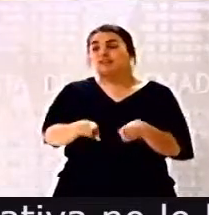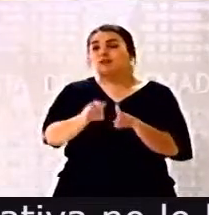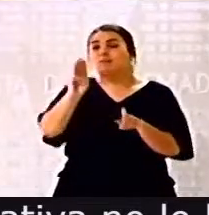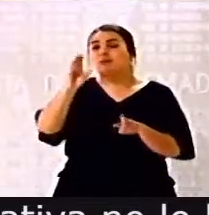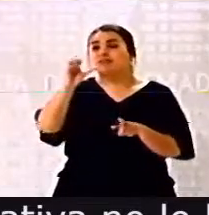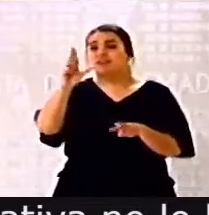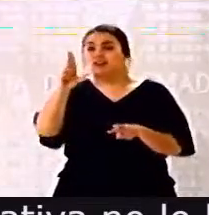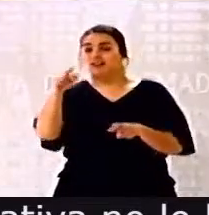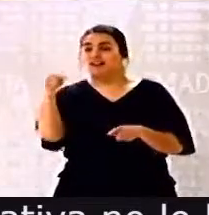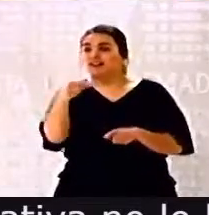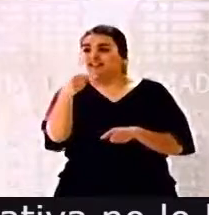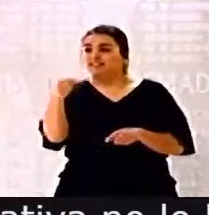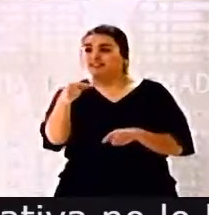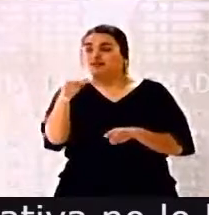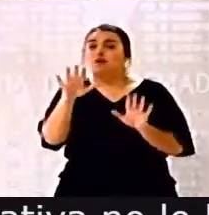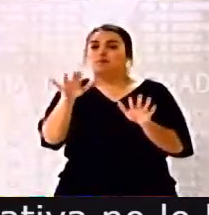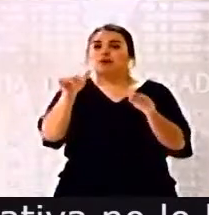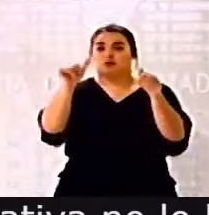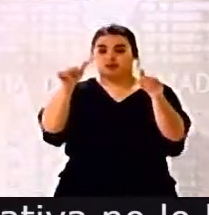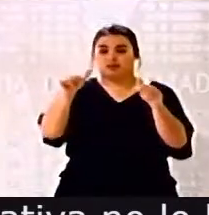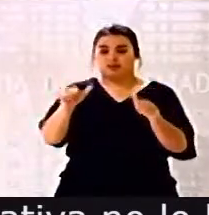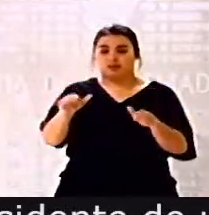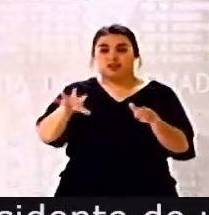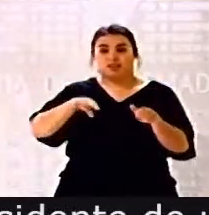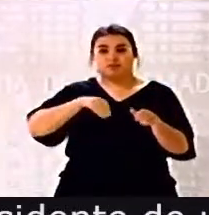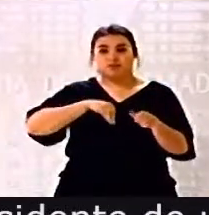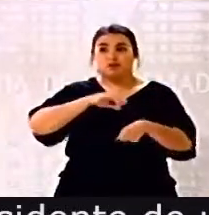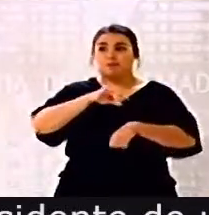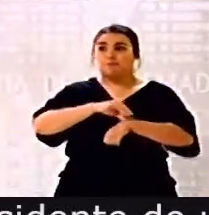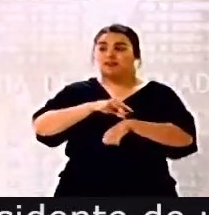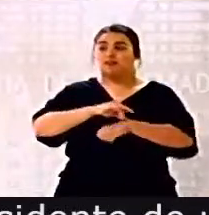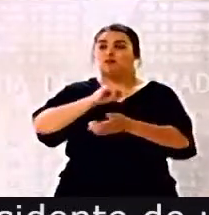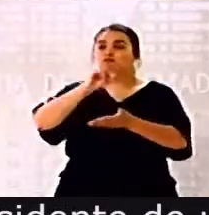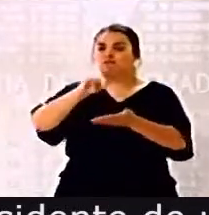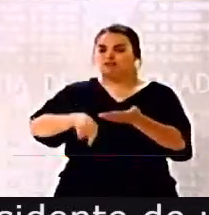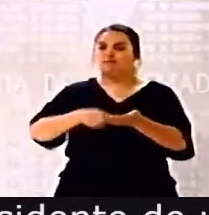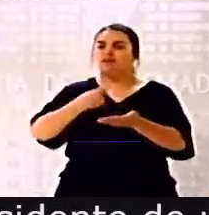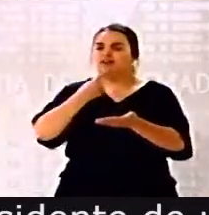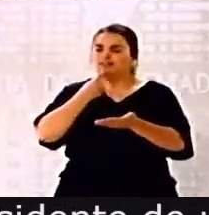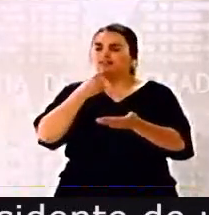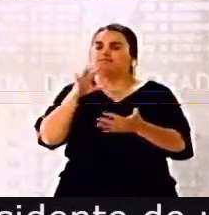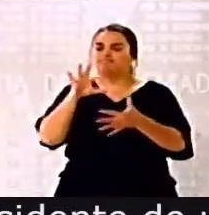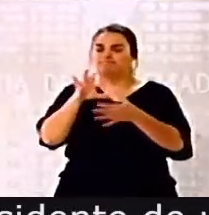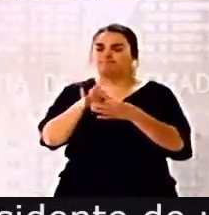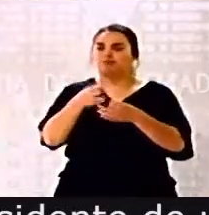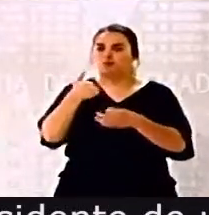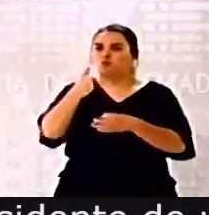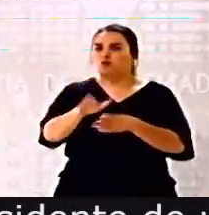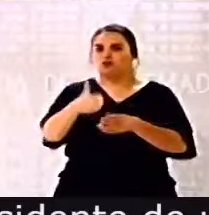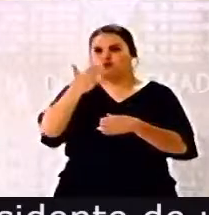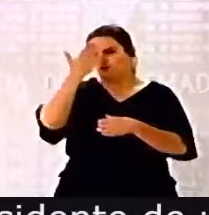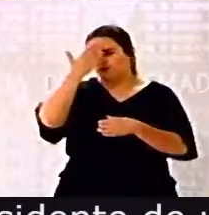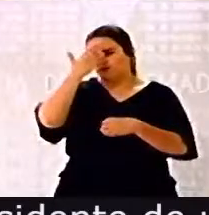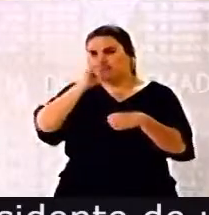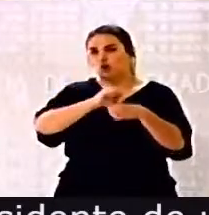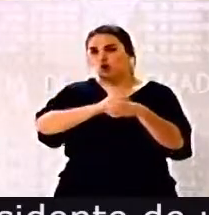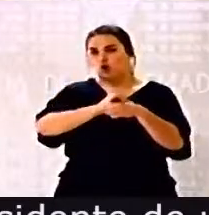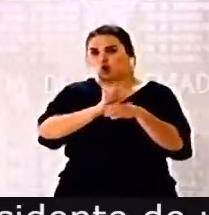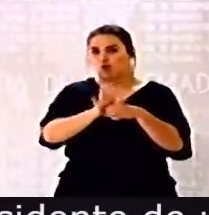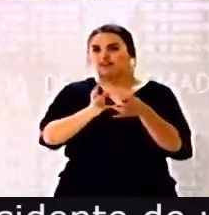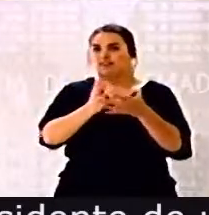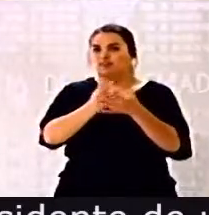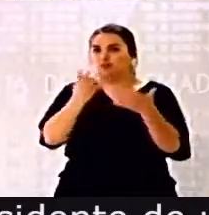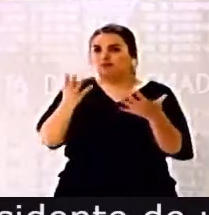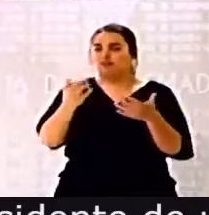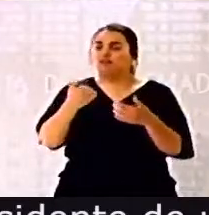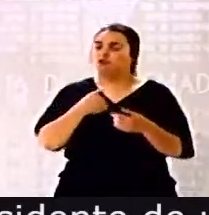sido negativa, si en el parte de defunción el médico ha afirmado que su causa fundamental es